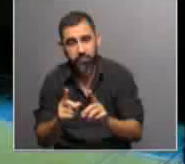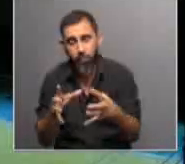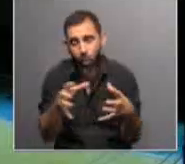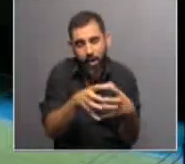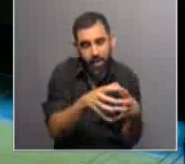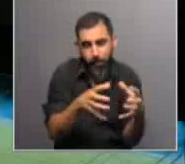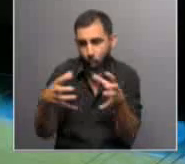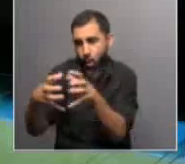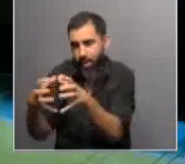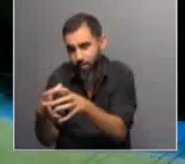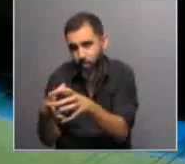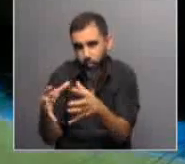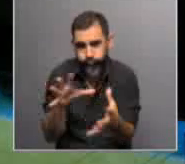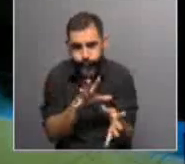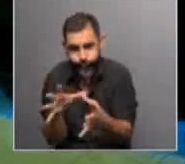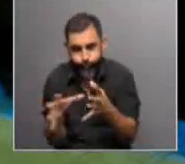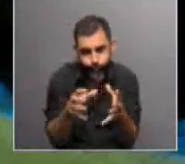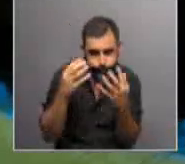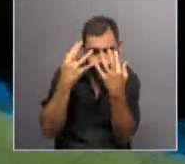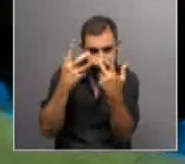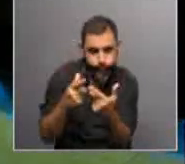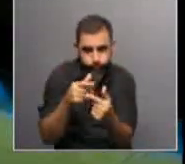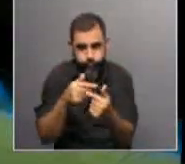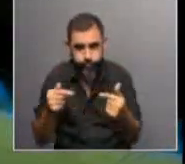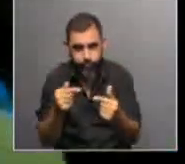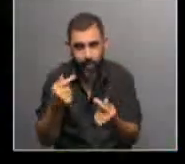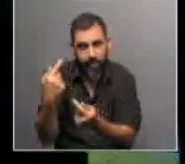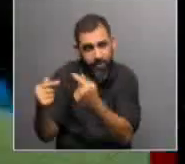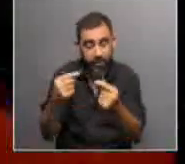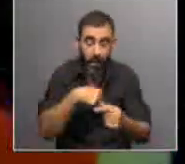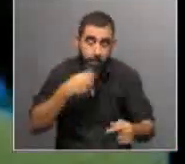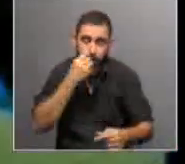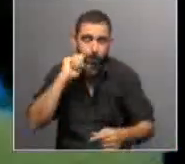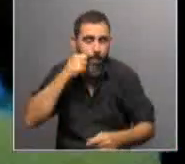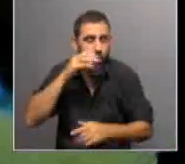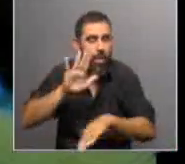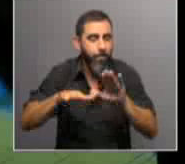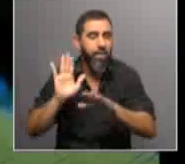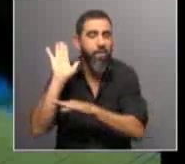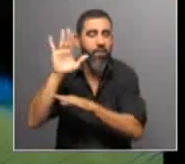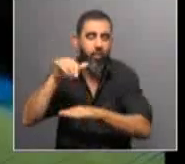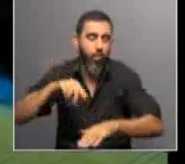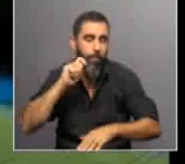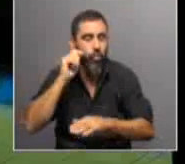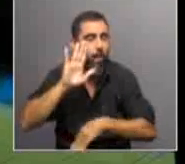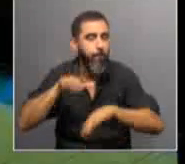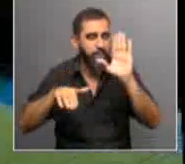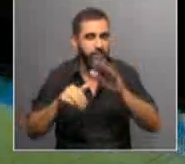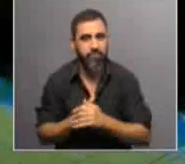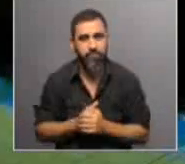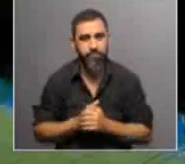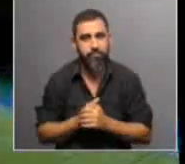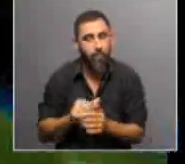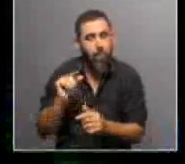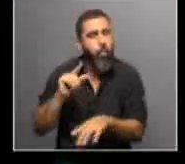como equipo, estrategia y todo eso. Entonces, es mejor, es más básquet. Mirá, bien. Sí. Bueno, hace